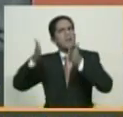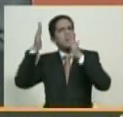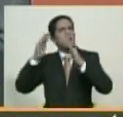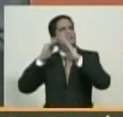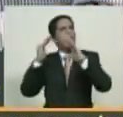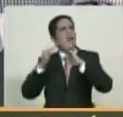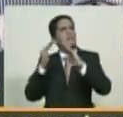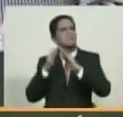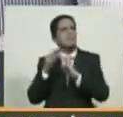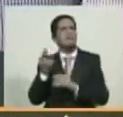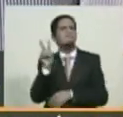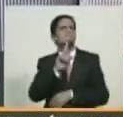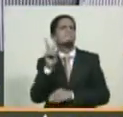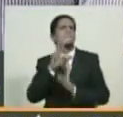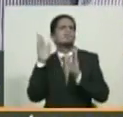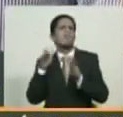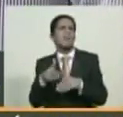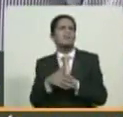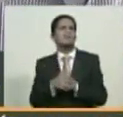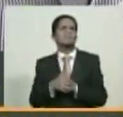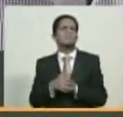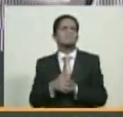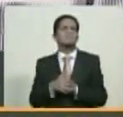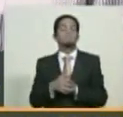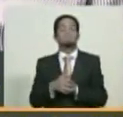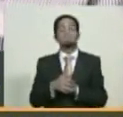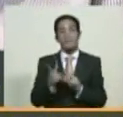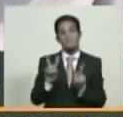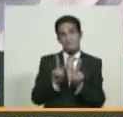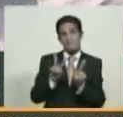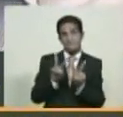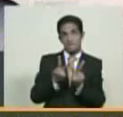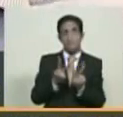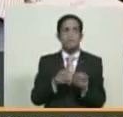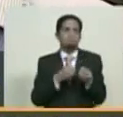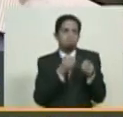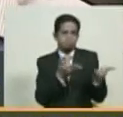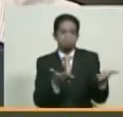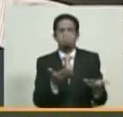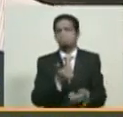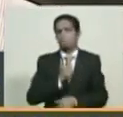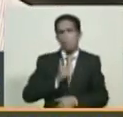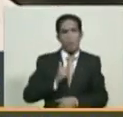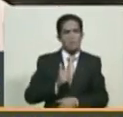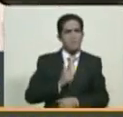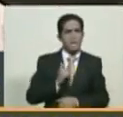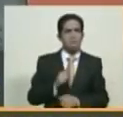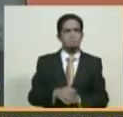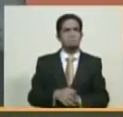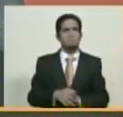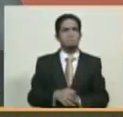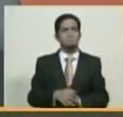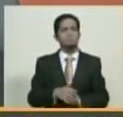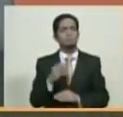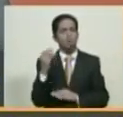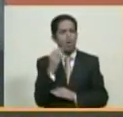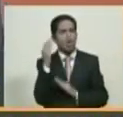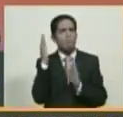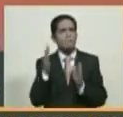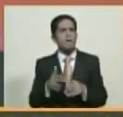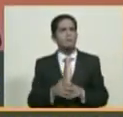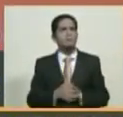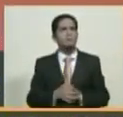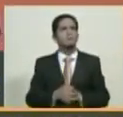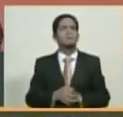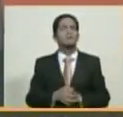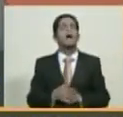Entre el 20 y el 25% de todas las viviendas, de la gran misión vivienda de Venezuela, son para hermanas y hermanos colombianos que viven en Venezuela. Con mucho gusto contestaremos